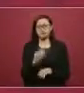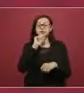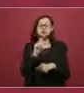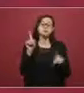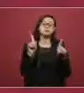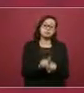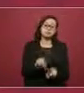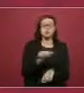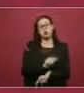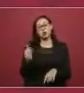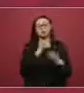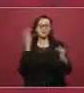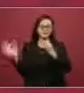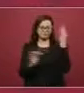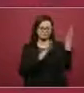es